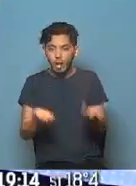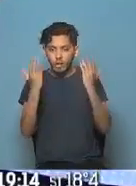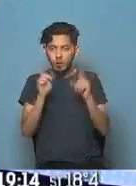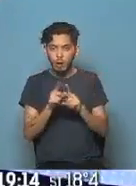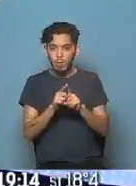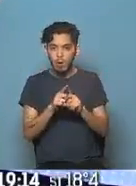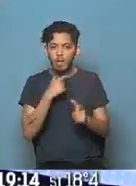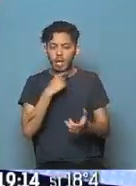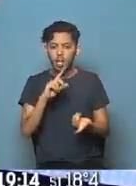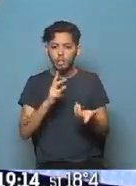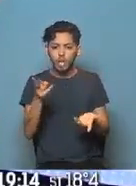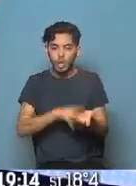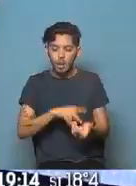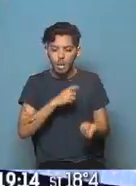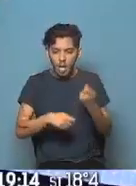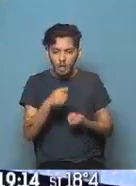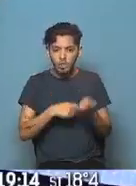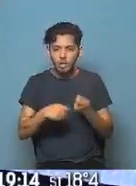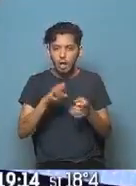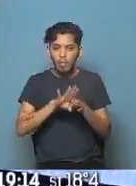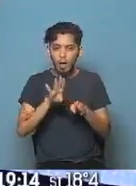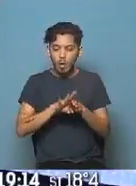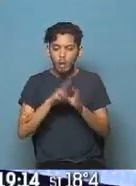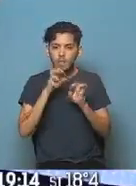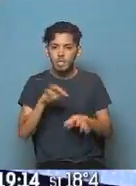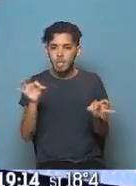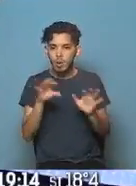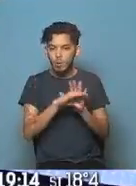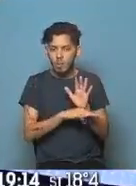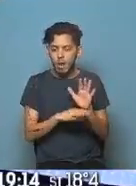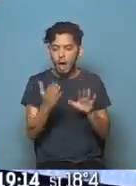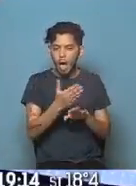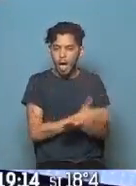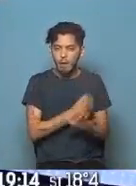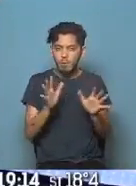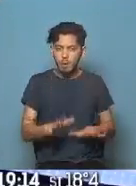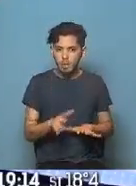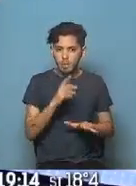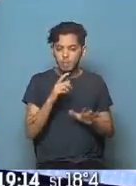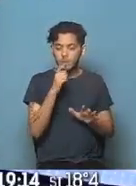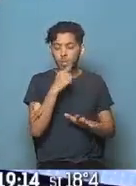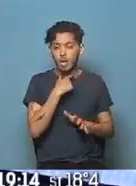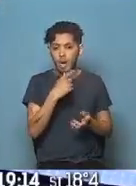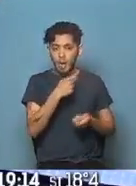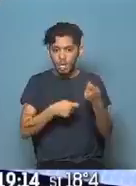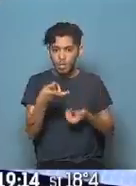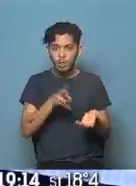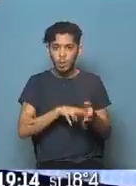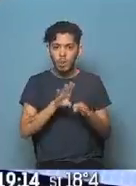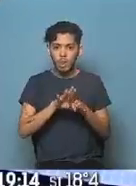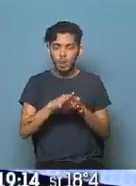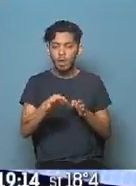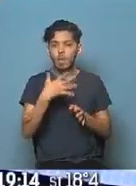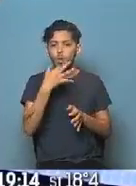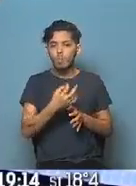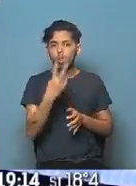deuda sin ningún tipo de condicionamiento. La ley de administración financiera prevé que si usted quiere renegociar la deuda tiene que cumplir al menos 2 de estas